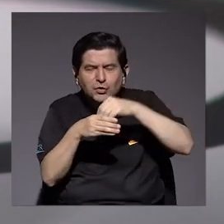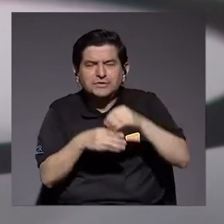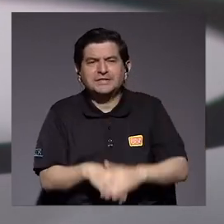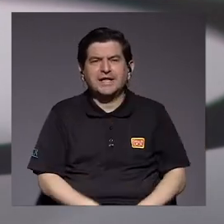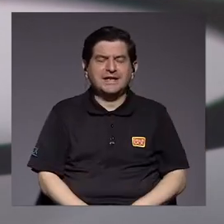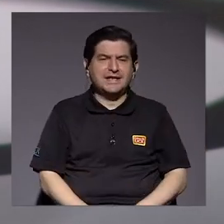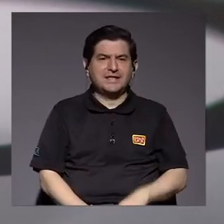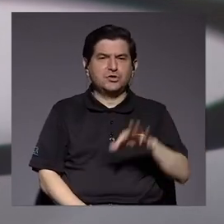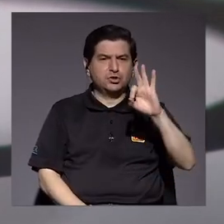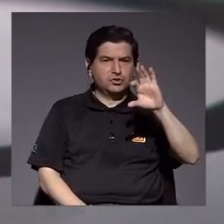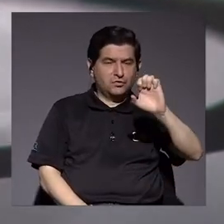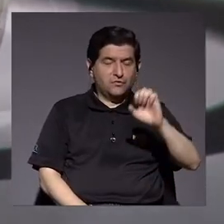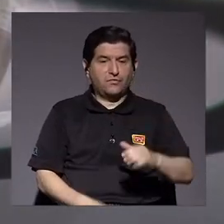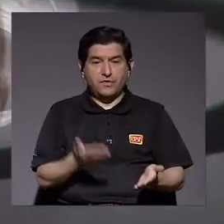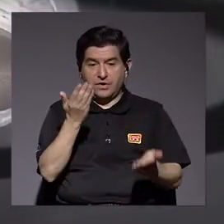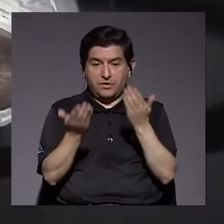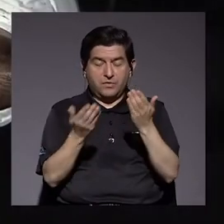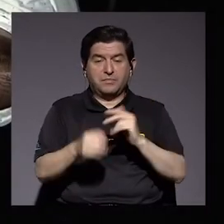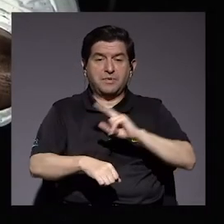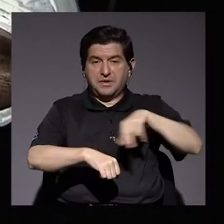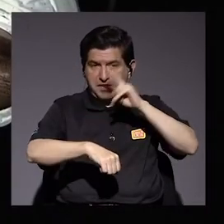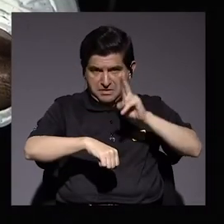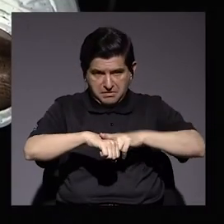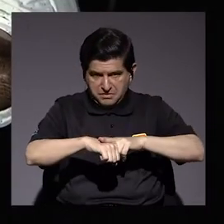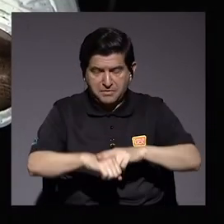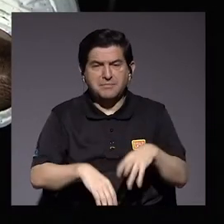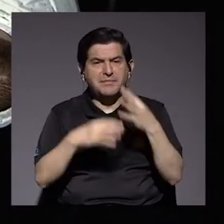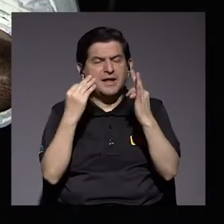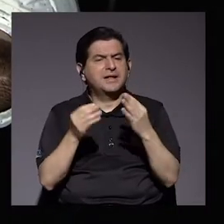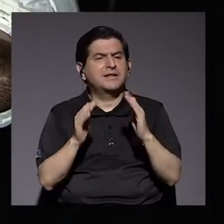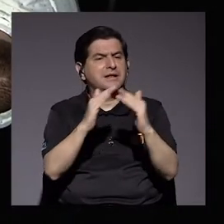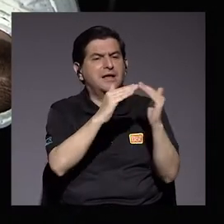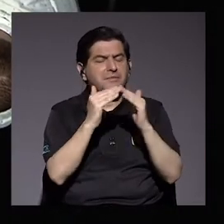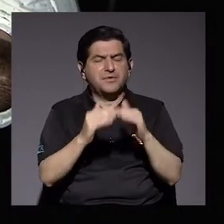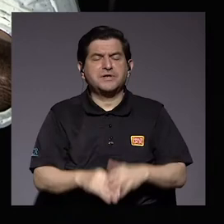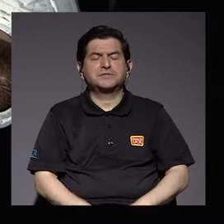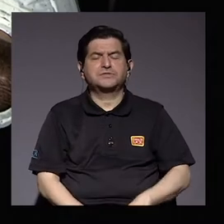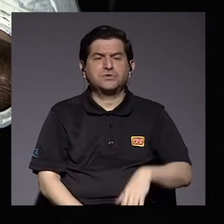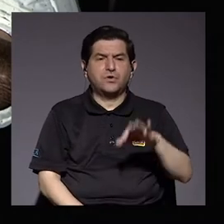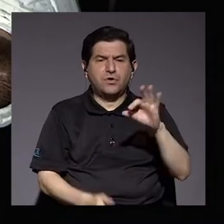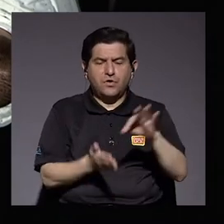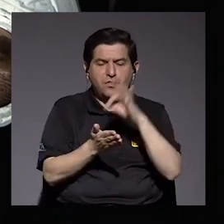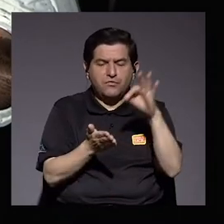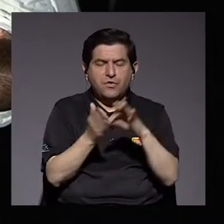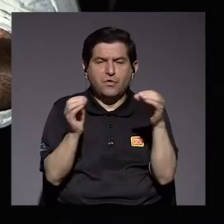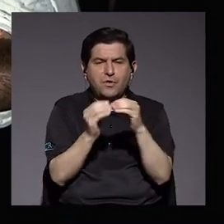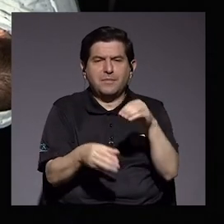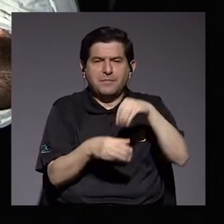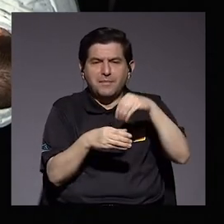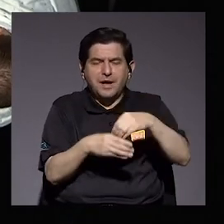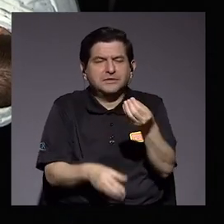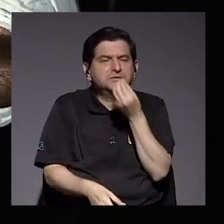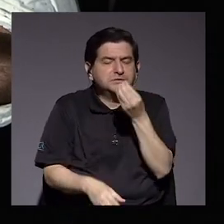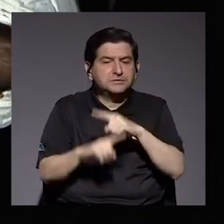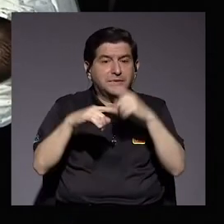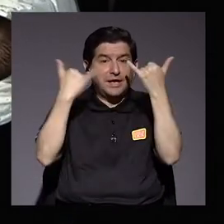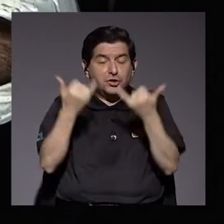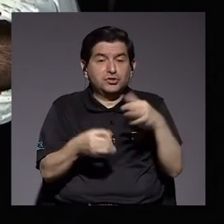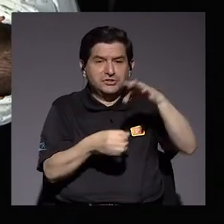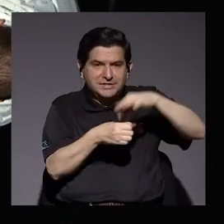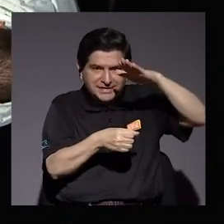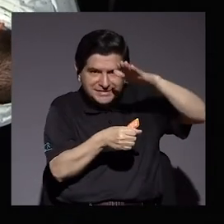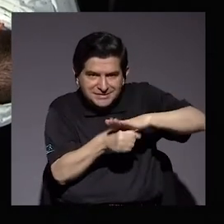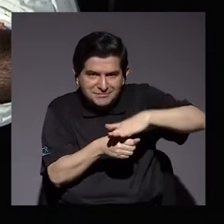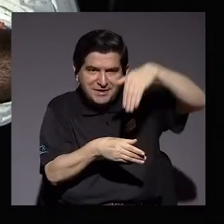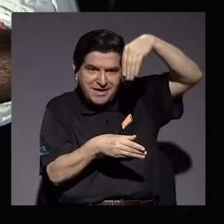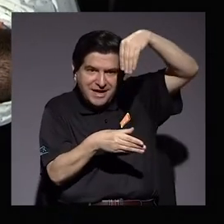que las variedades tradicionales. Entonces estamos tratando de brindarle a la población un frijol que sea más nutritivo, pero que ya la semilla